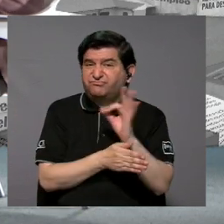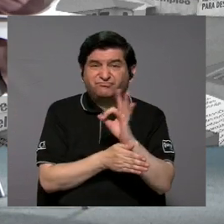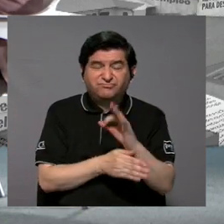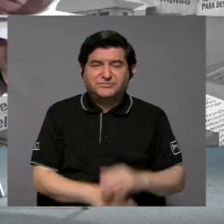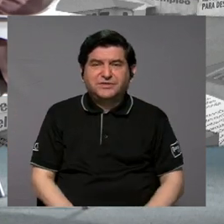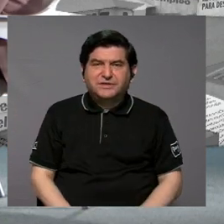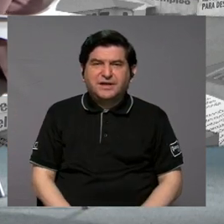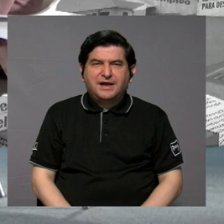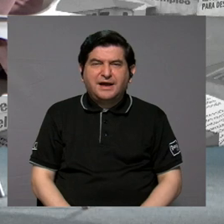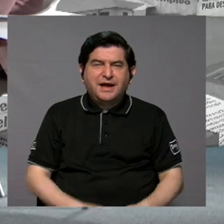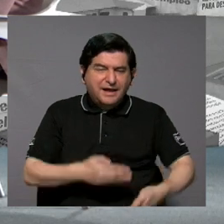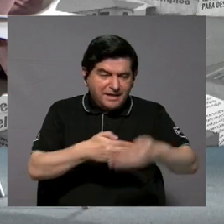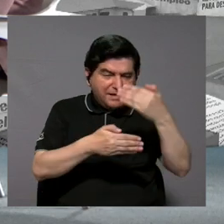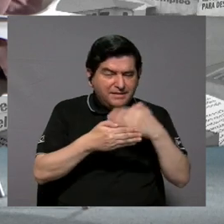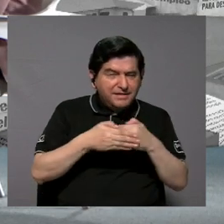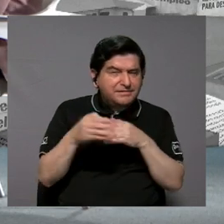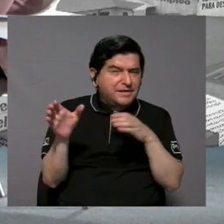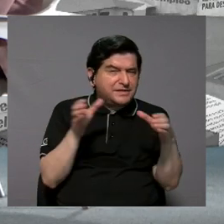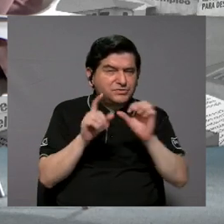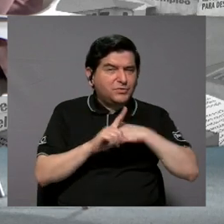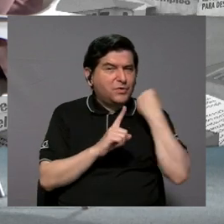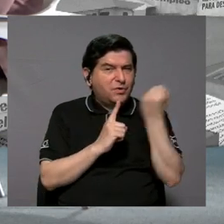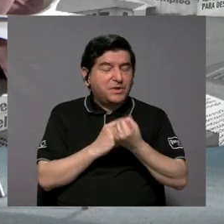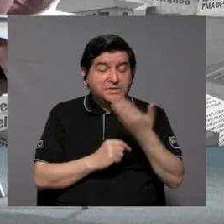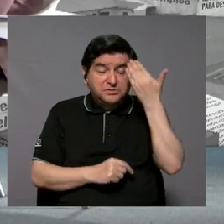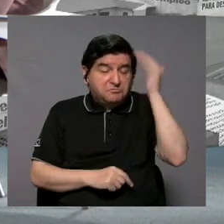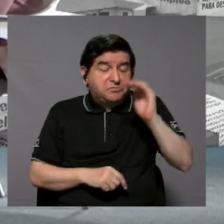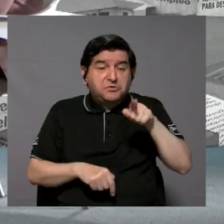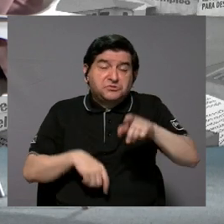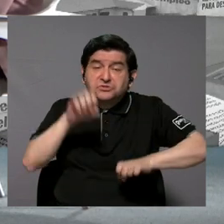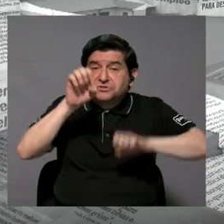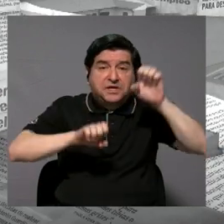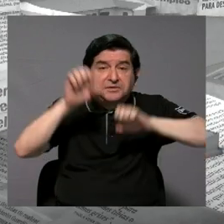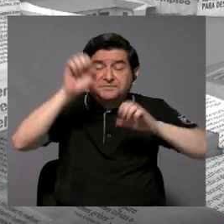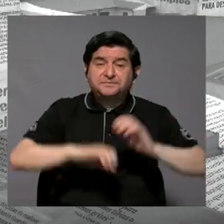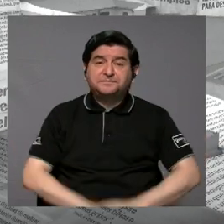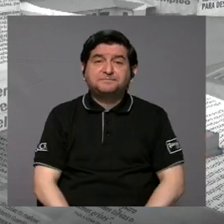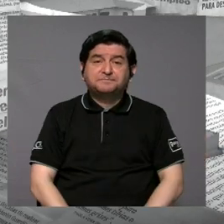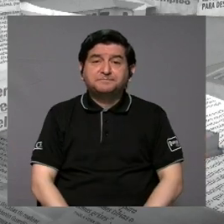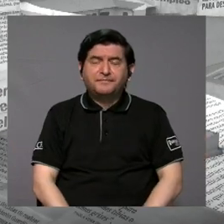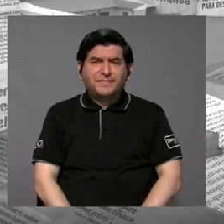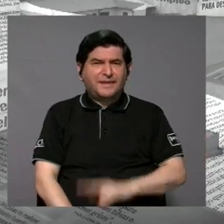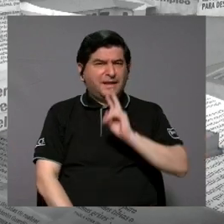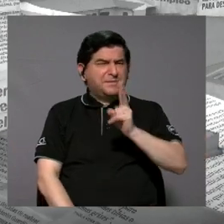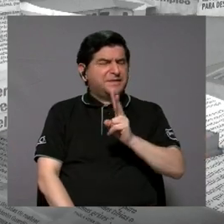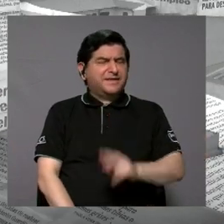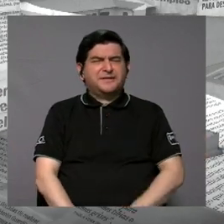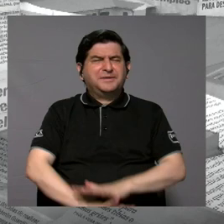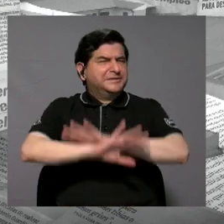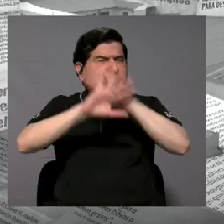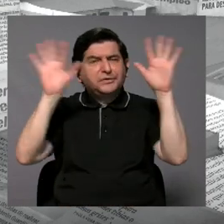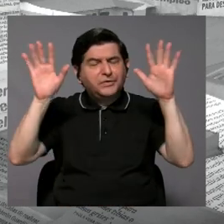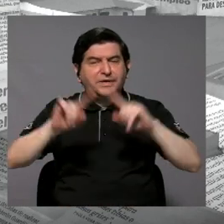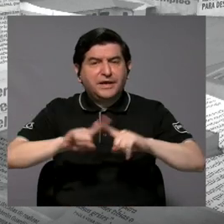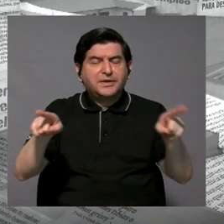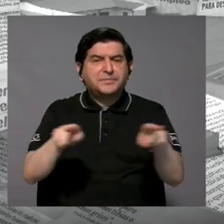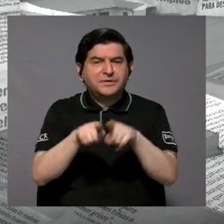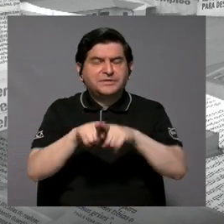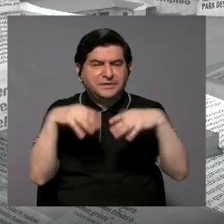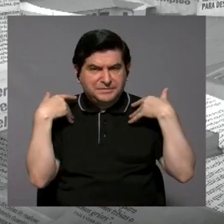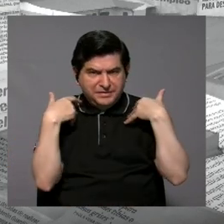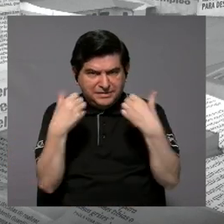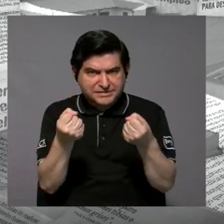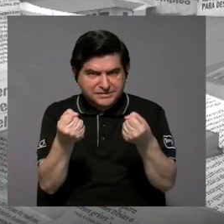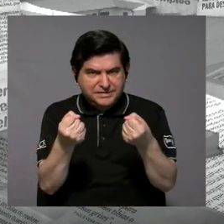sea, también hay un trasfondo ahí de comercio que yo no sé si lo están valorando. Sí, realmente no me queda claro, pero también en cuanto a